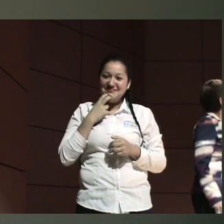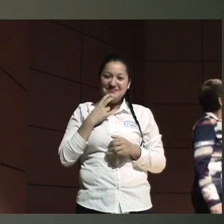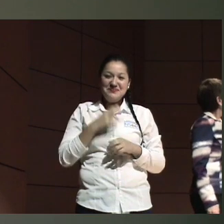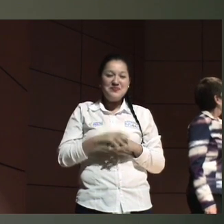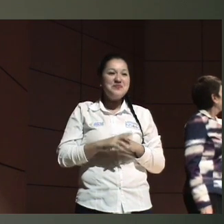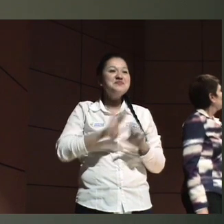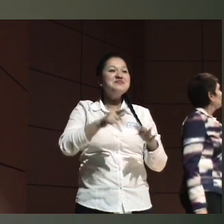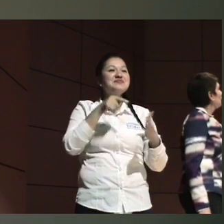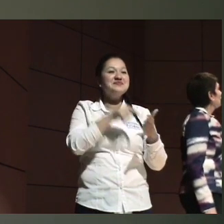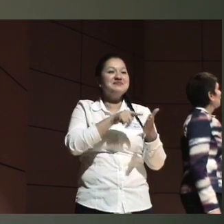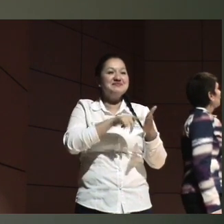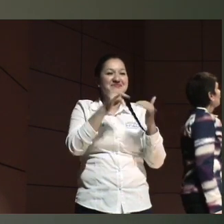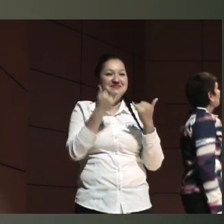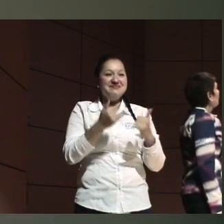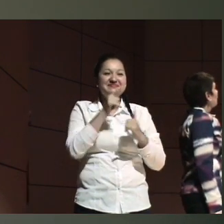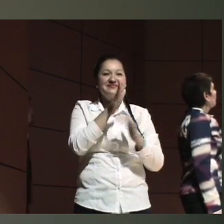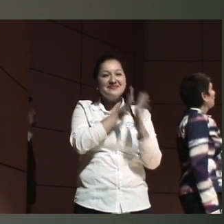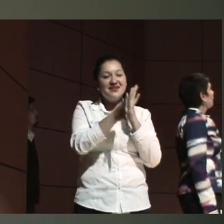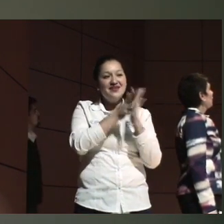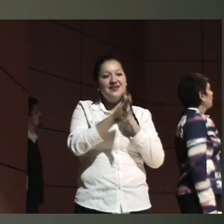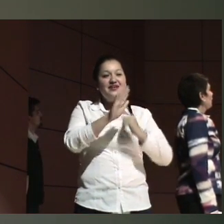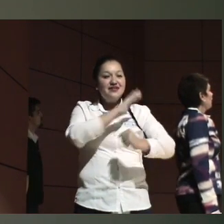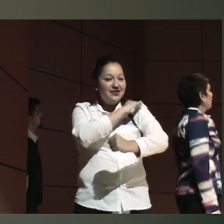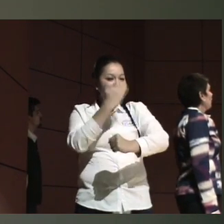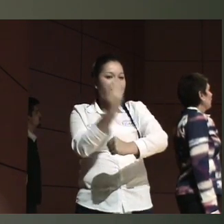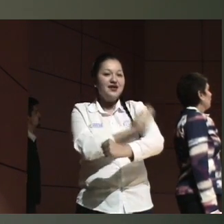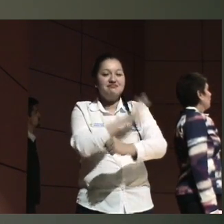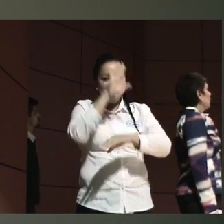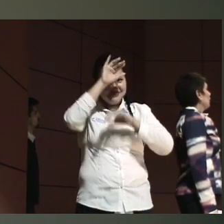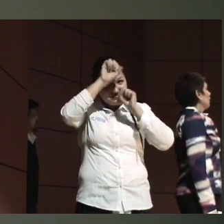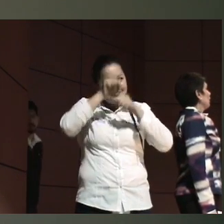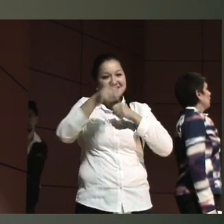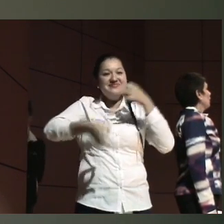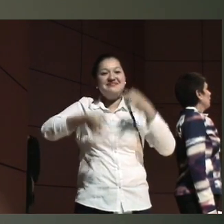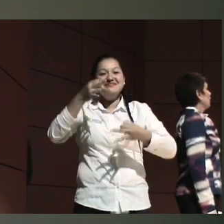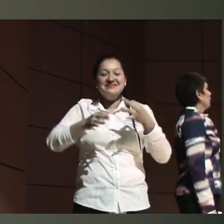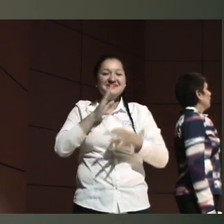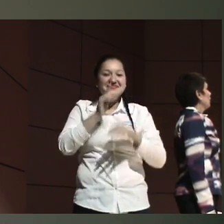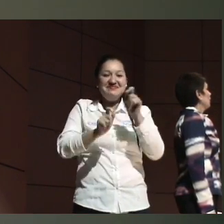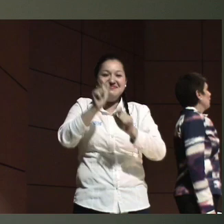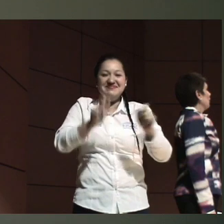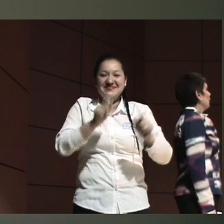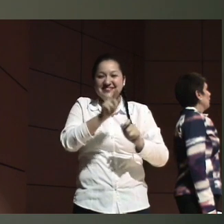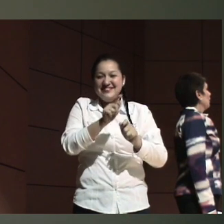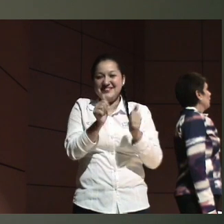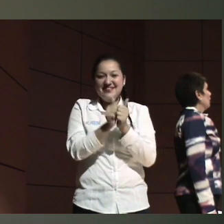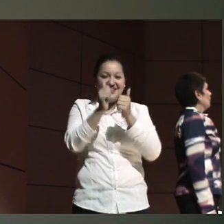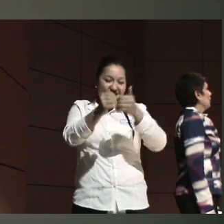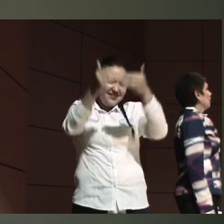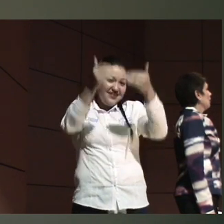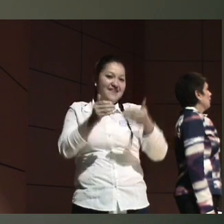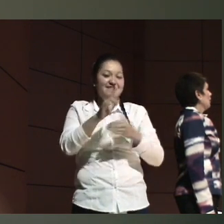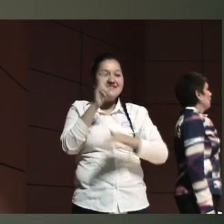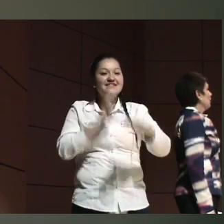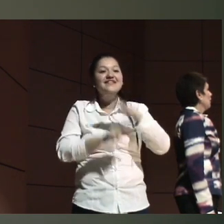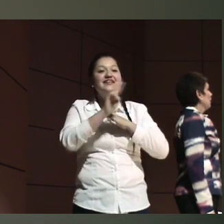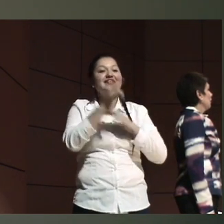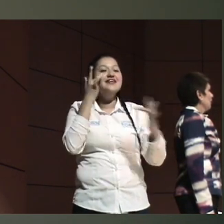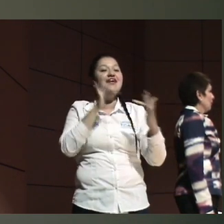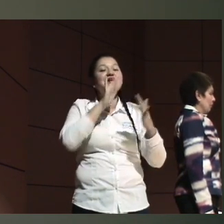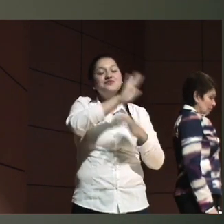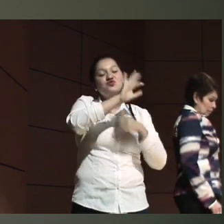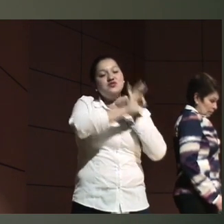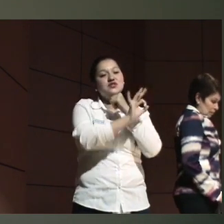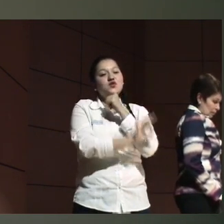es por ello entonces que vamos a hablar de la capacidad jurídica de las personas con discapacidad una visión desde la perspectiva de la psicología